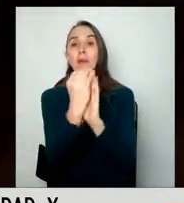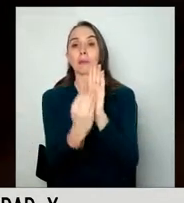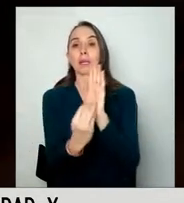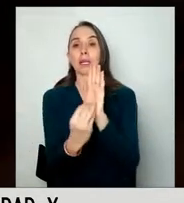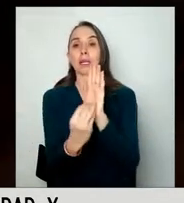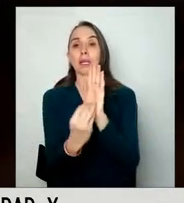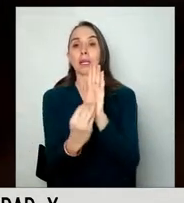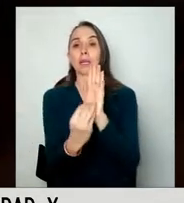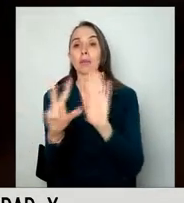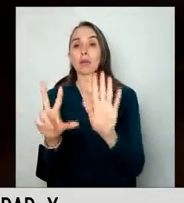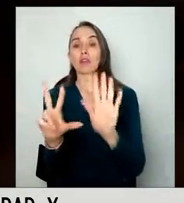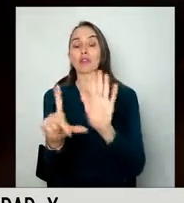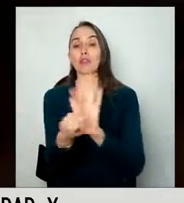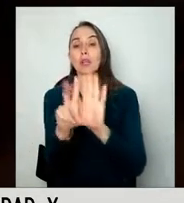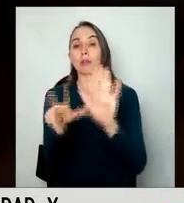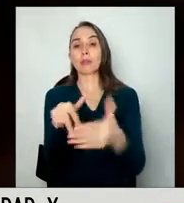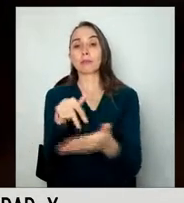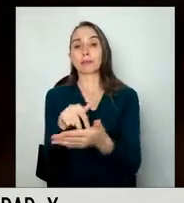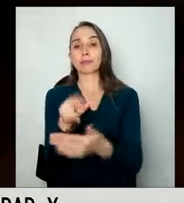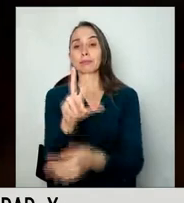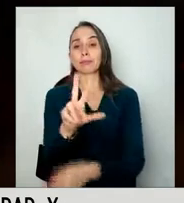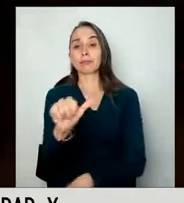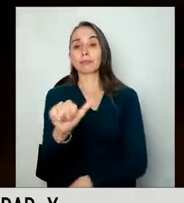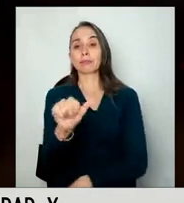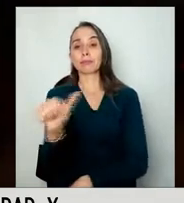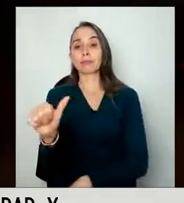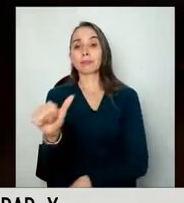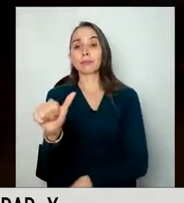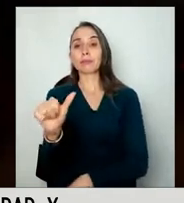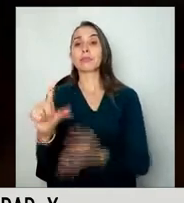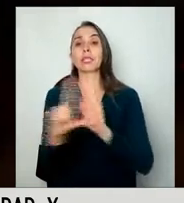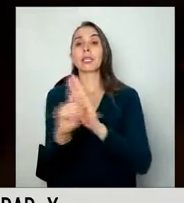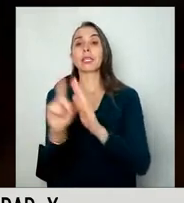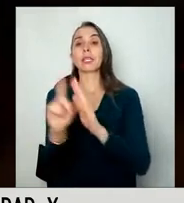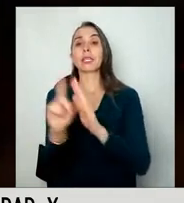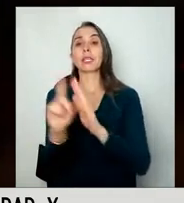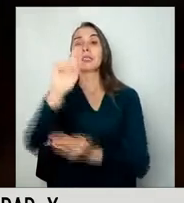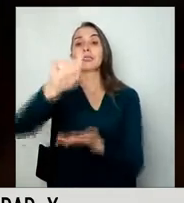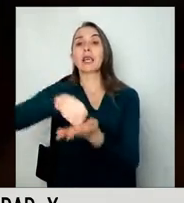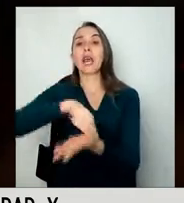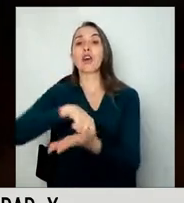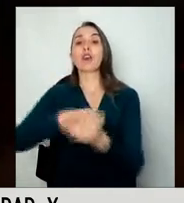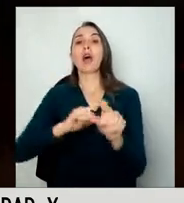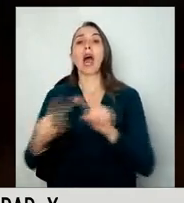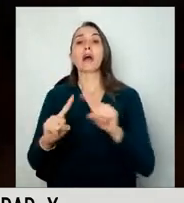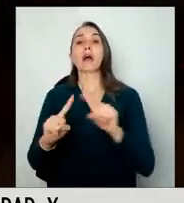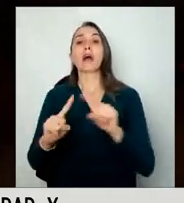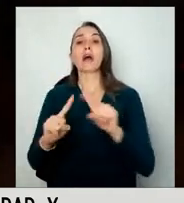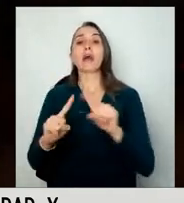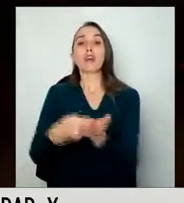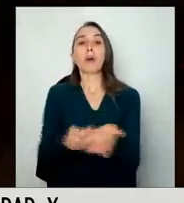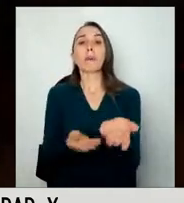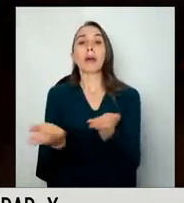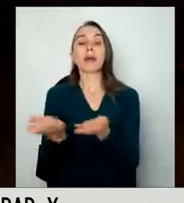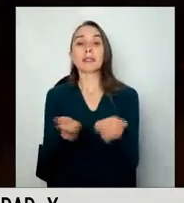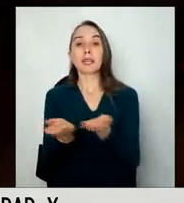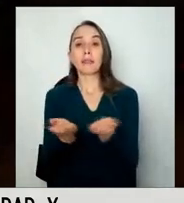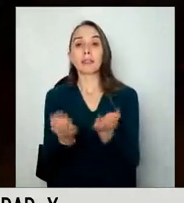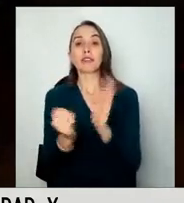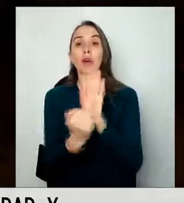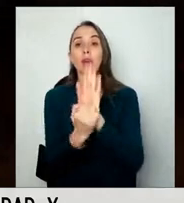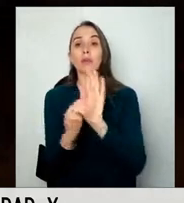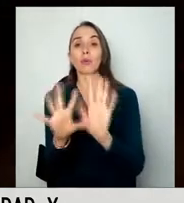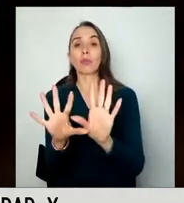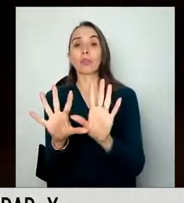ocho de la ley 18.866 de la ley de bases sobre contratos administrativos de suministro de prestación de servicio y el artículo 10 de